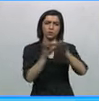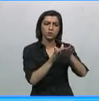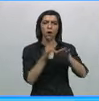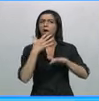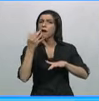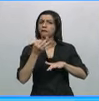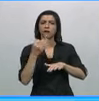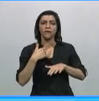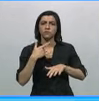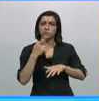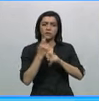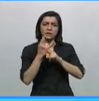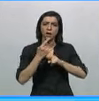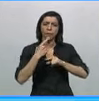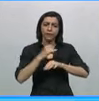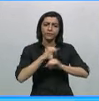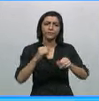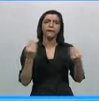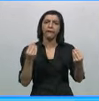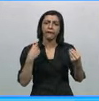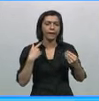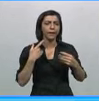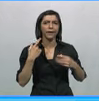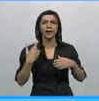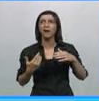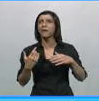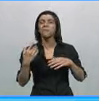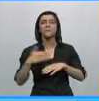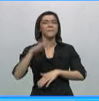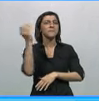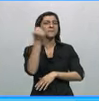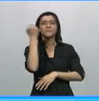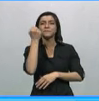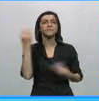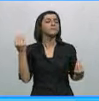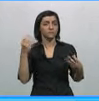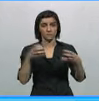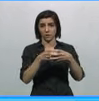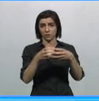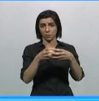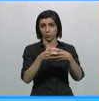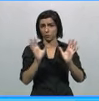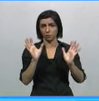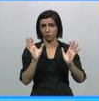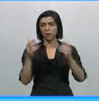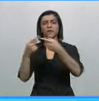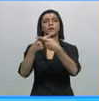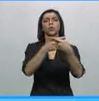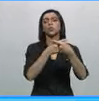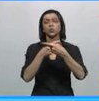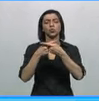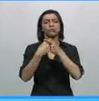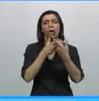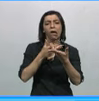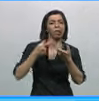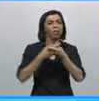el equipo siempre. Si hay algo que nunca interpongo es cualquier discusión o problema que pueda tener